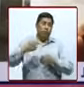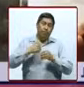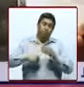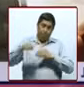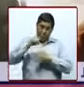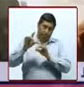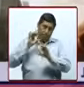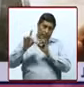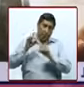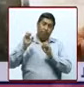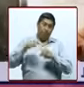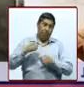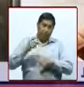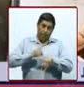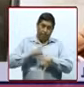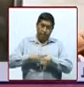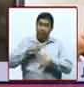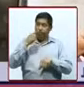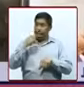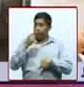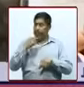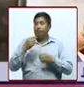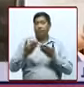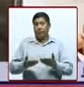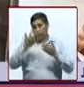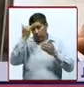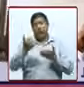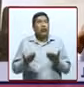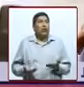sean tomados en cuenta en los tiempos que hemos manifestado también aquí,